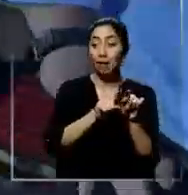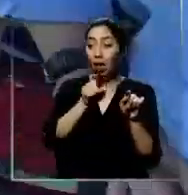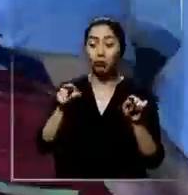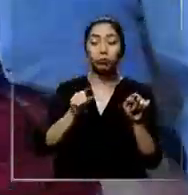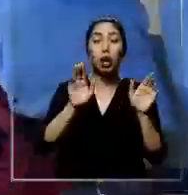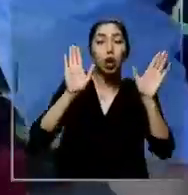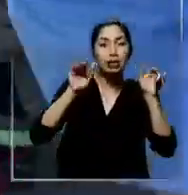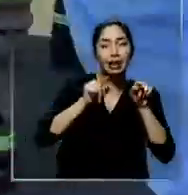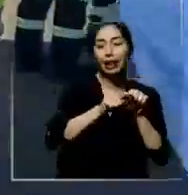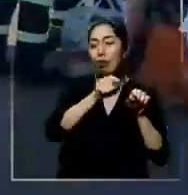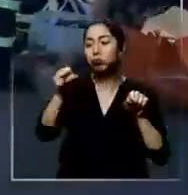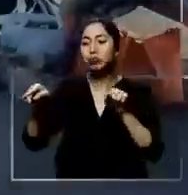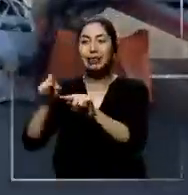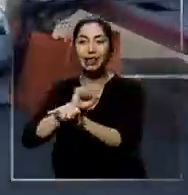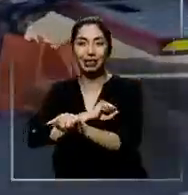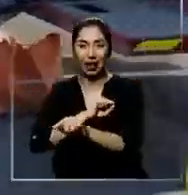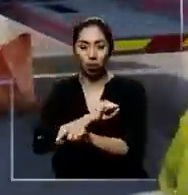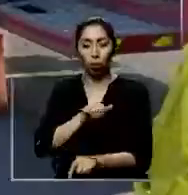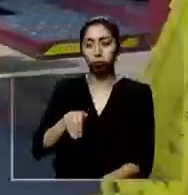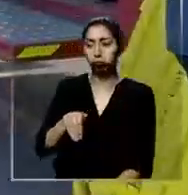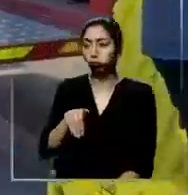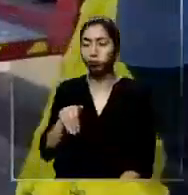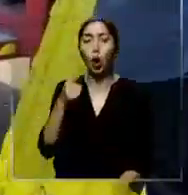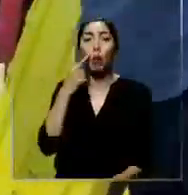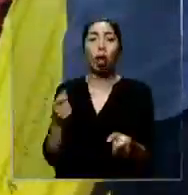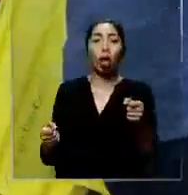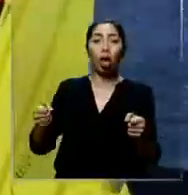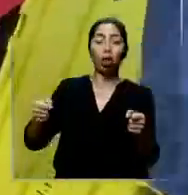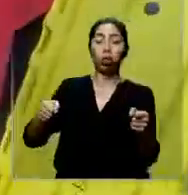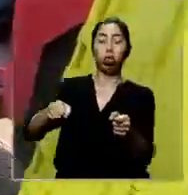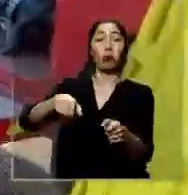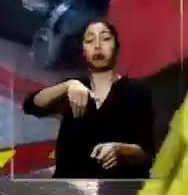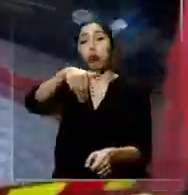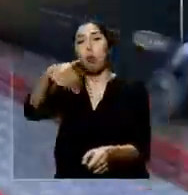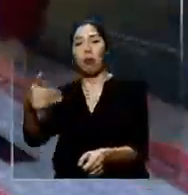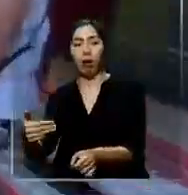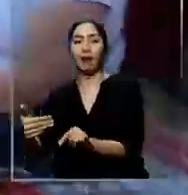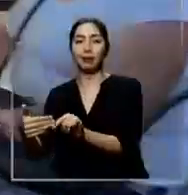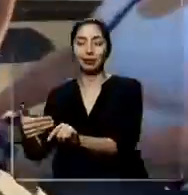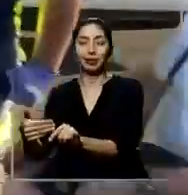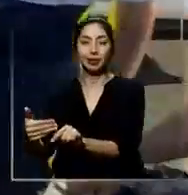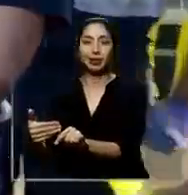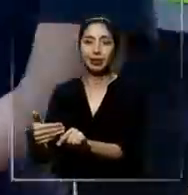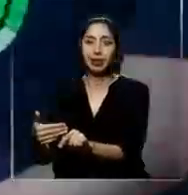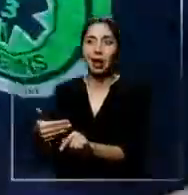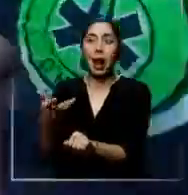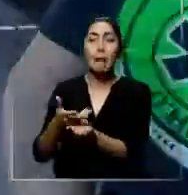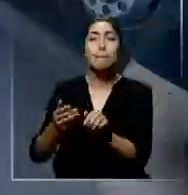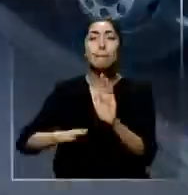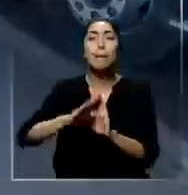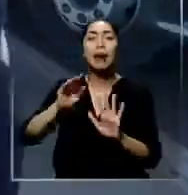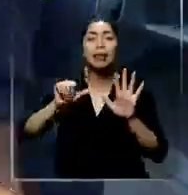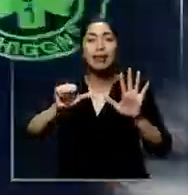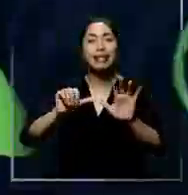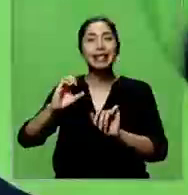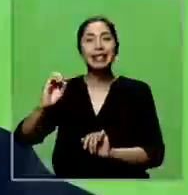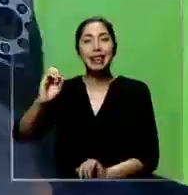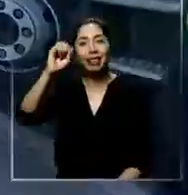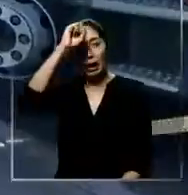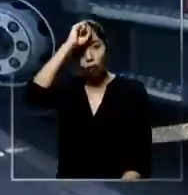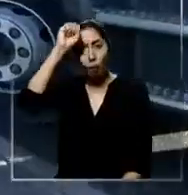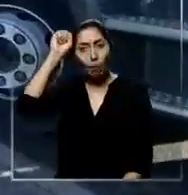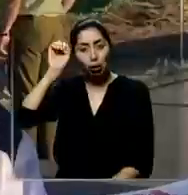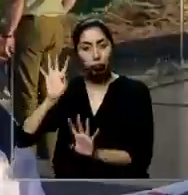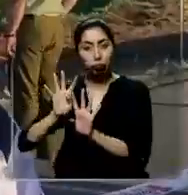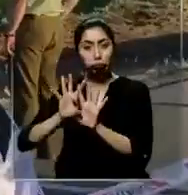que se investigan, el chofer perdió el control de la máquina y se volcó. 9 unidades y más de 60 bomberos trabajaron en esta